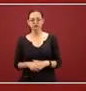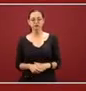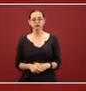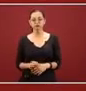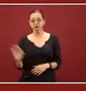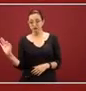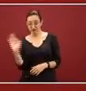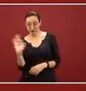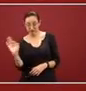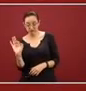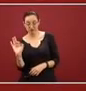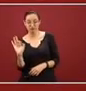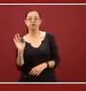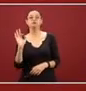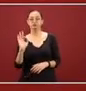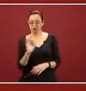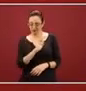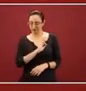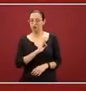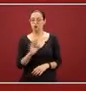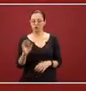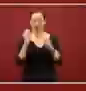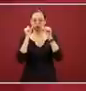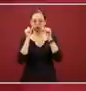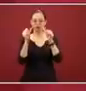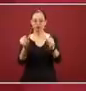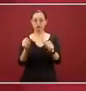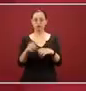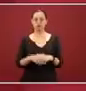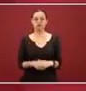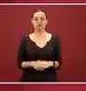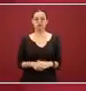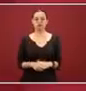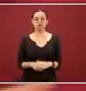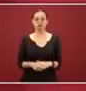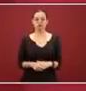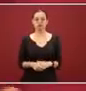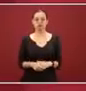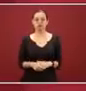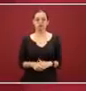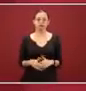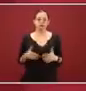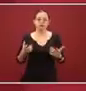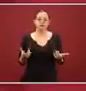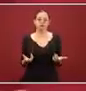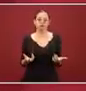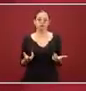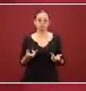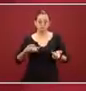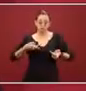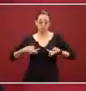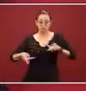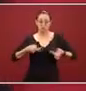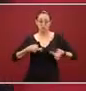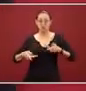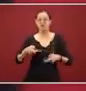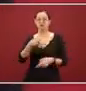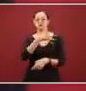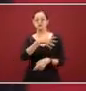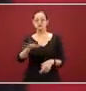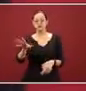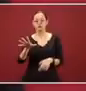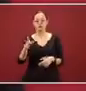ser necesario se utilizarían para los pacientes críticos. Esto es, en resumen, lo del Plan General para